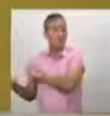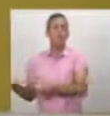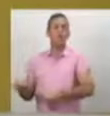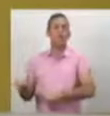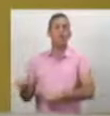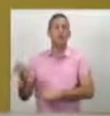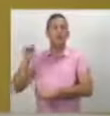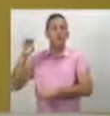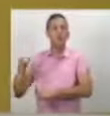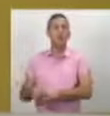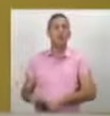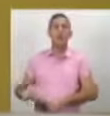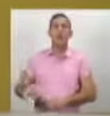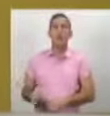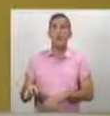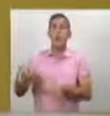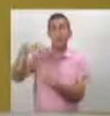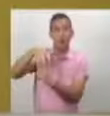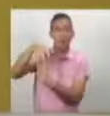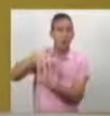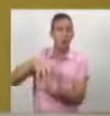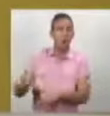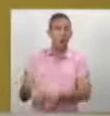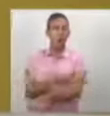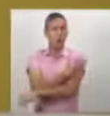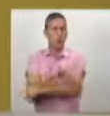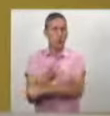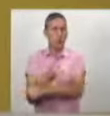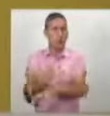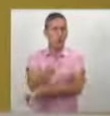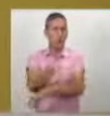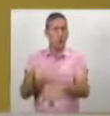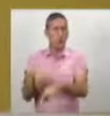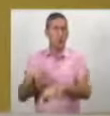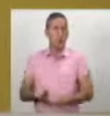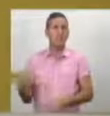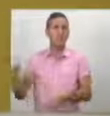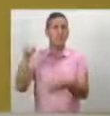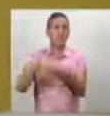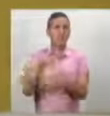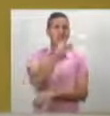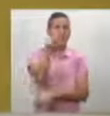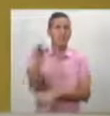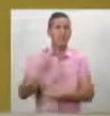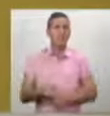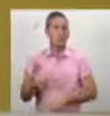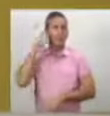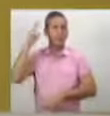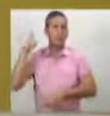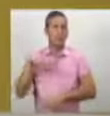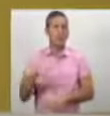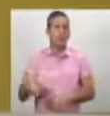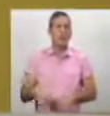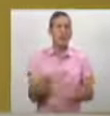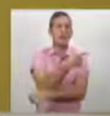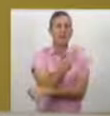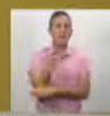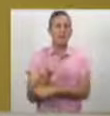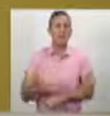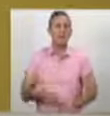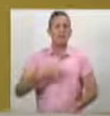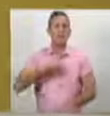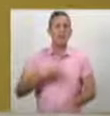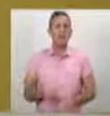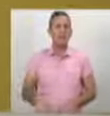de los hongos, de las plantas, de los animales, y que incluye, por supuesto, al hombre. Recuerden que las plantas tienen